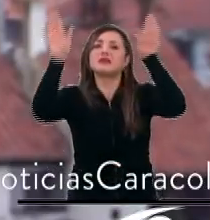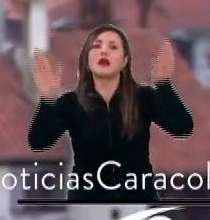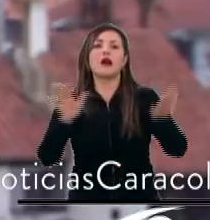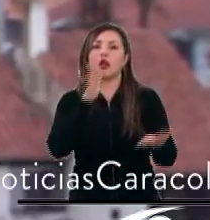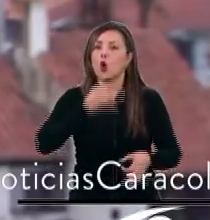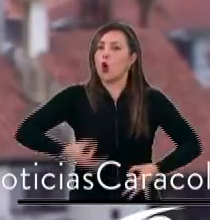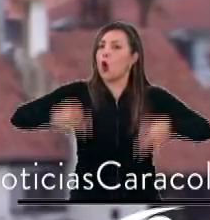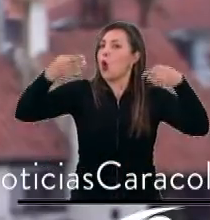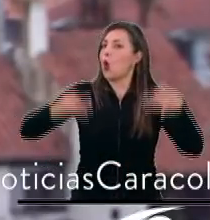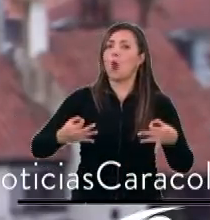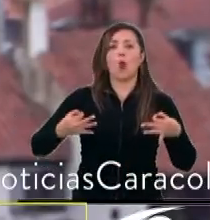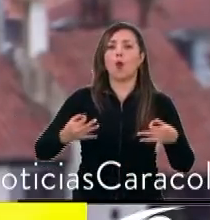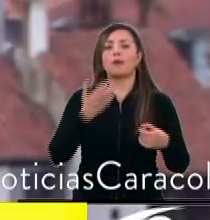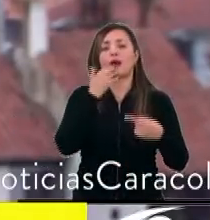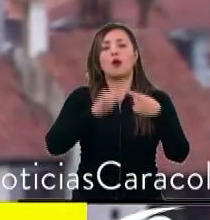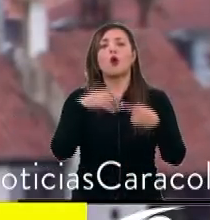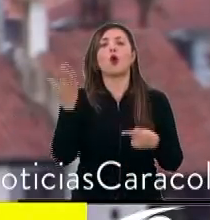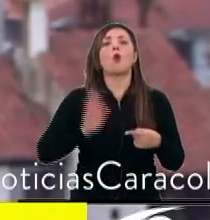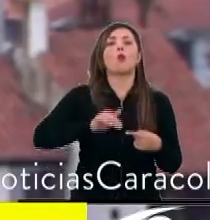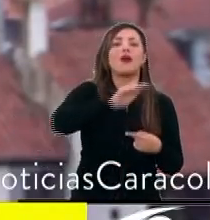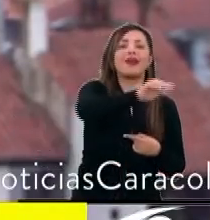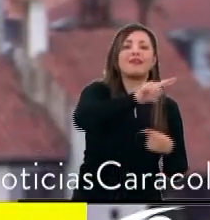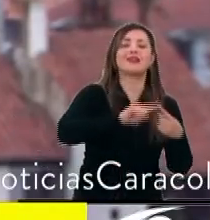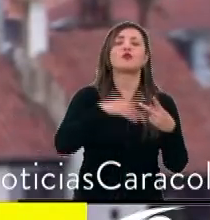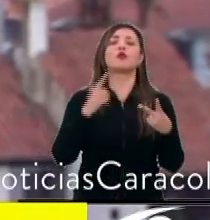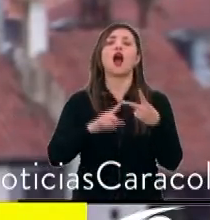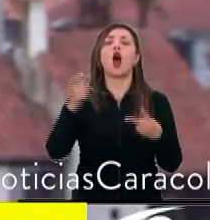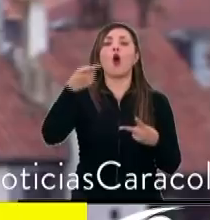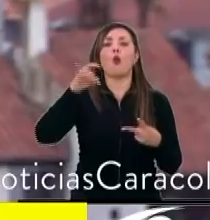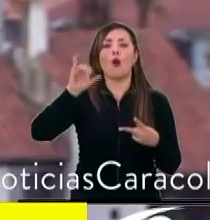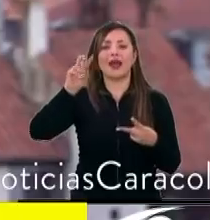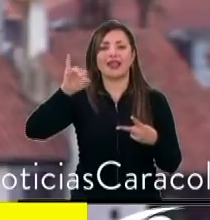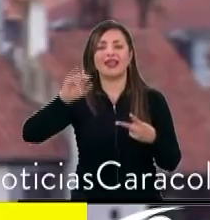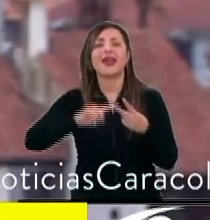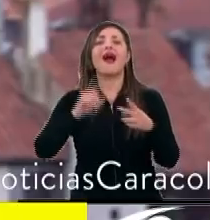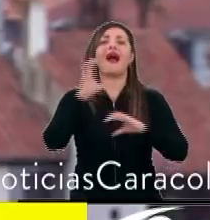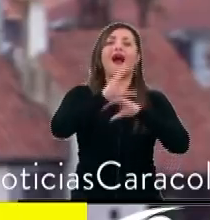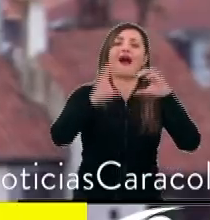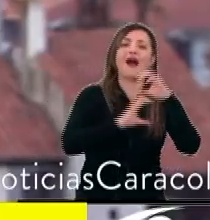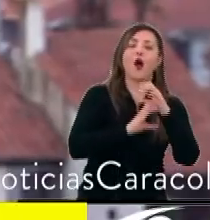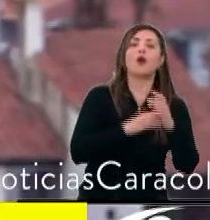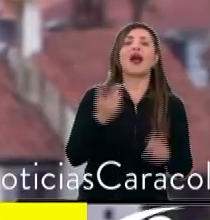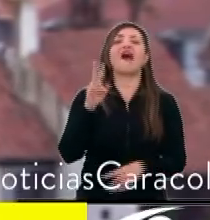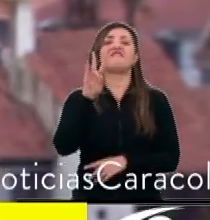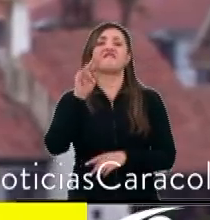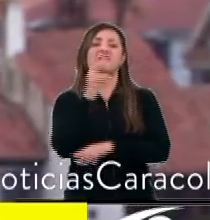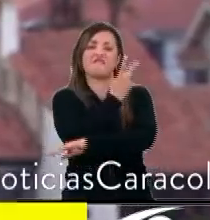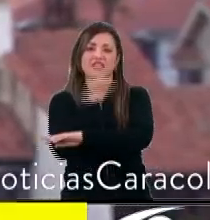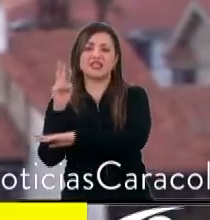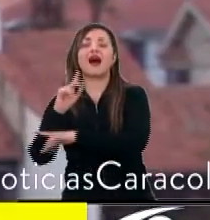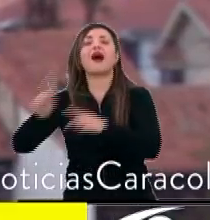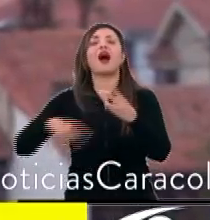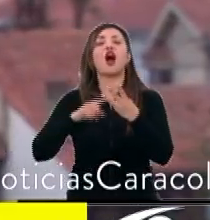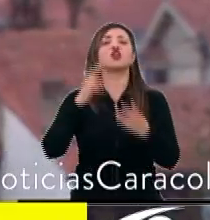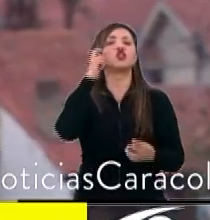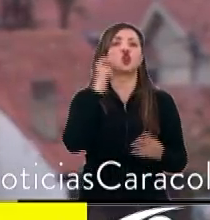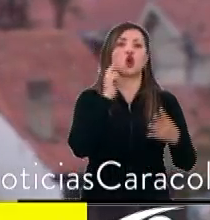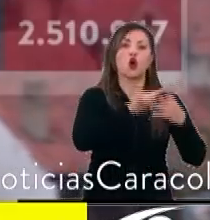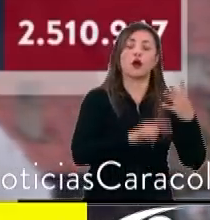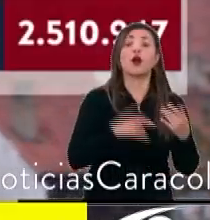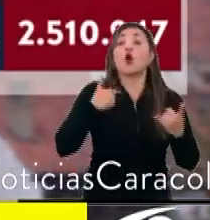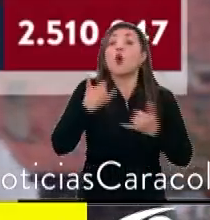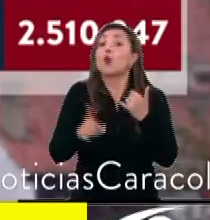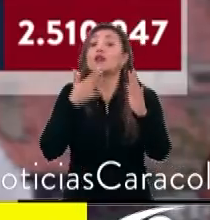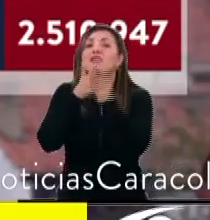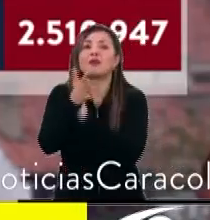estos requisitos, como Buenaventura, Guainía, Cauca, Vichada y Chocó. Y me despido con este dato. El avance en la vacunación aquí en Bogotá,